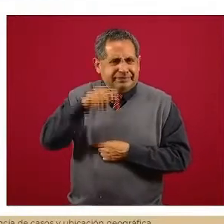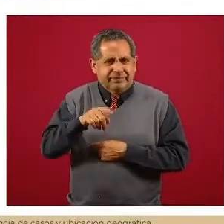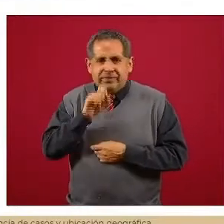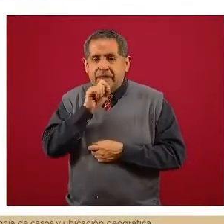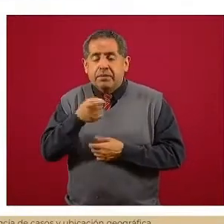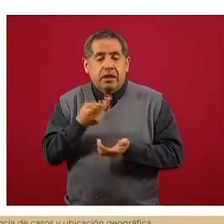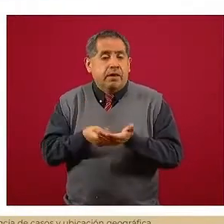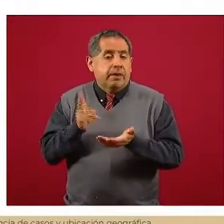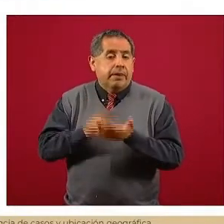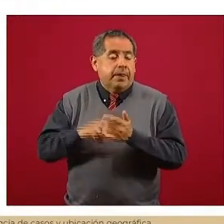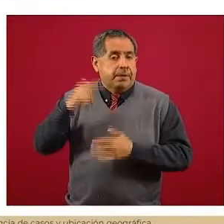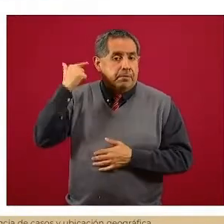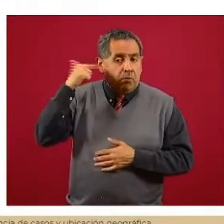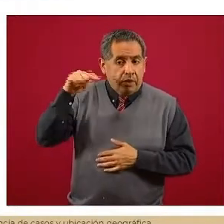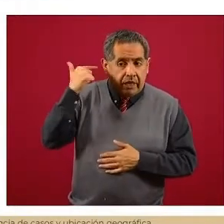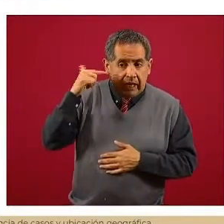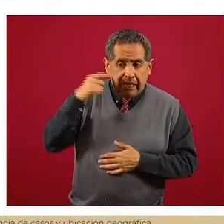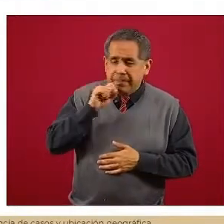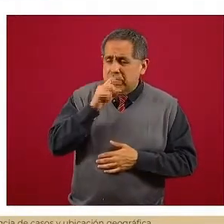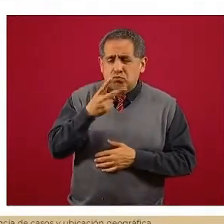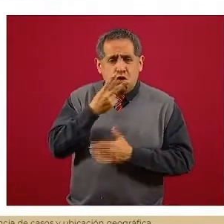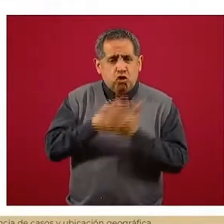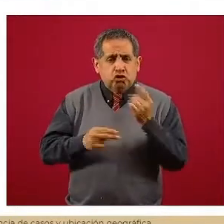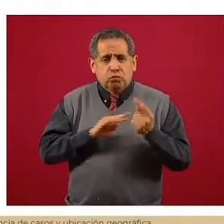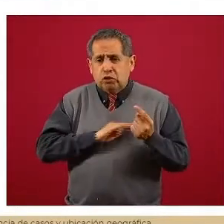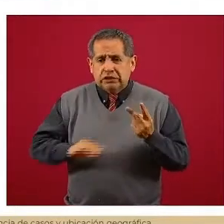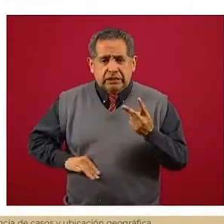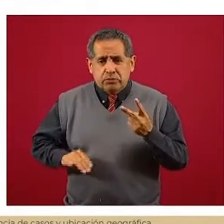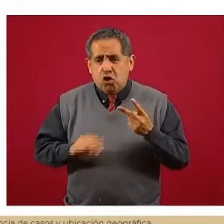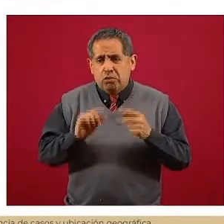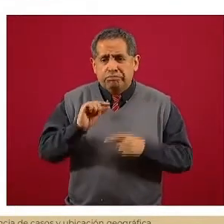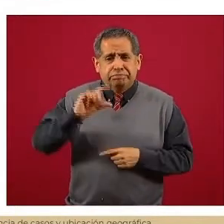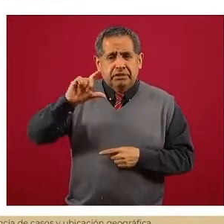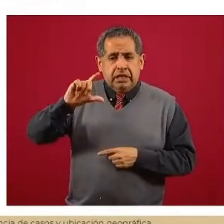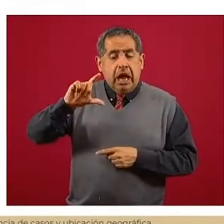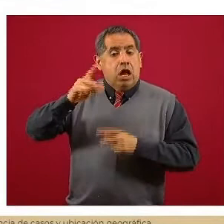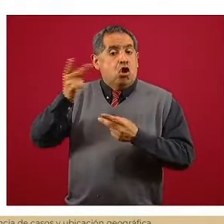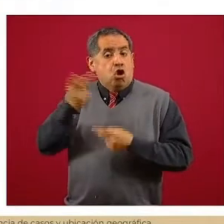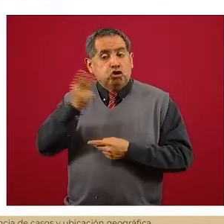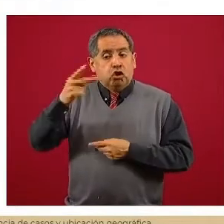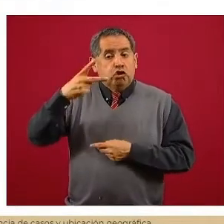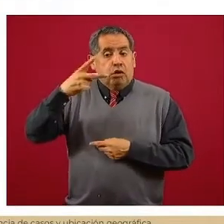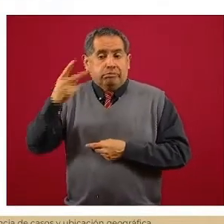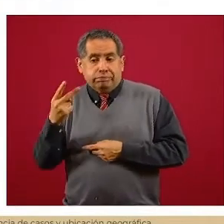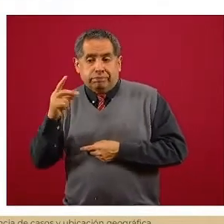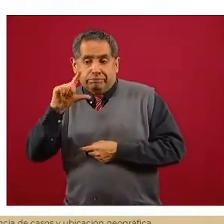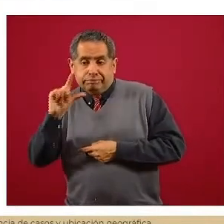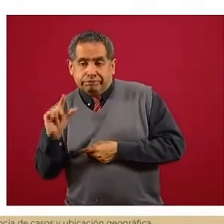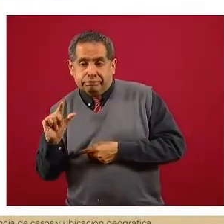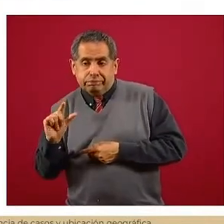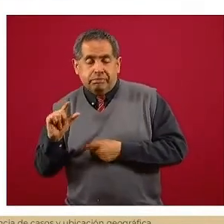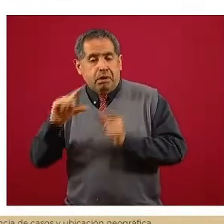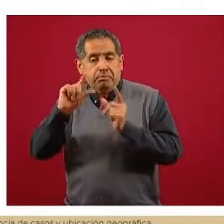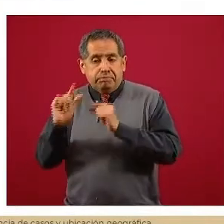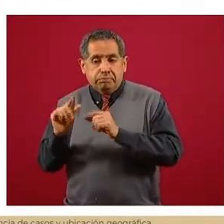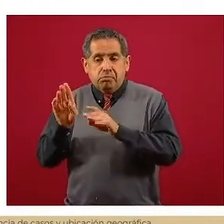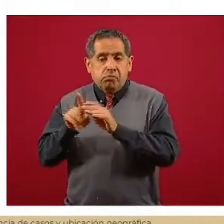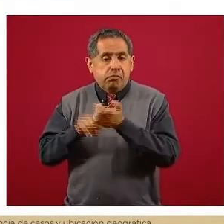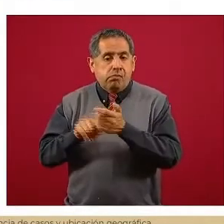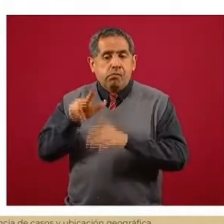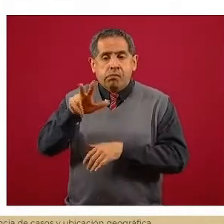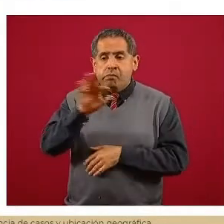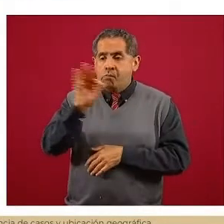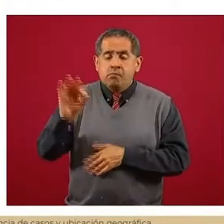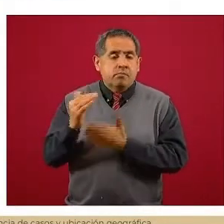con Guadalajara contribuyen con ese descenso en las semanas 29 a la 30 al descenso que vemos de menos